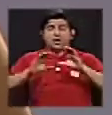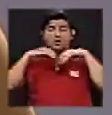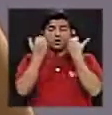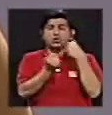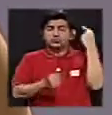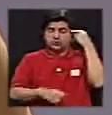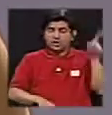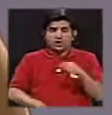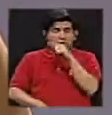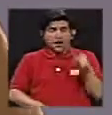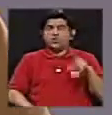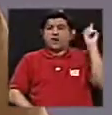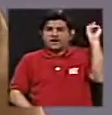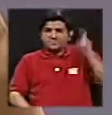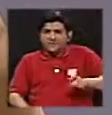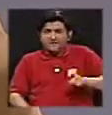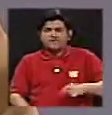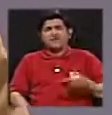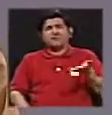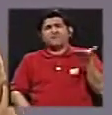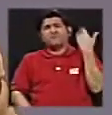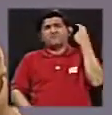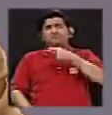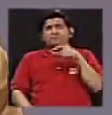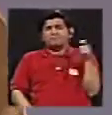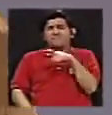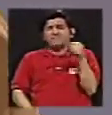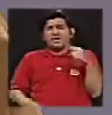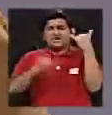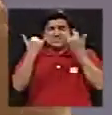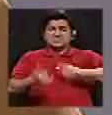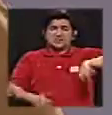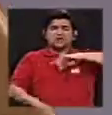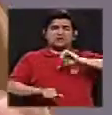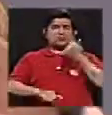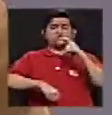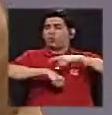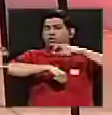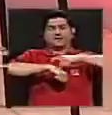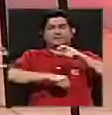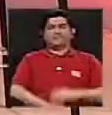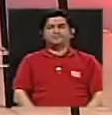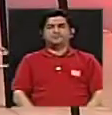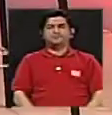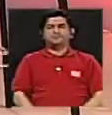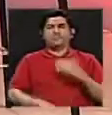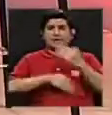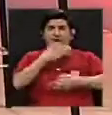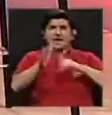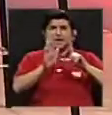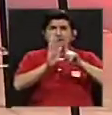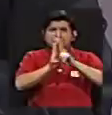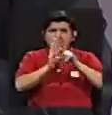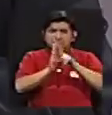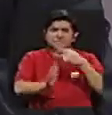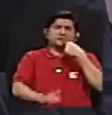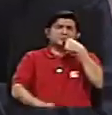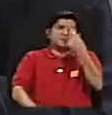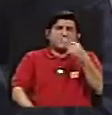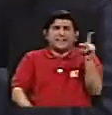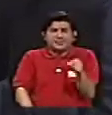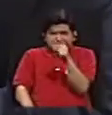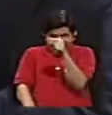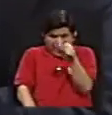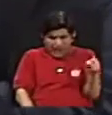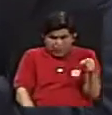debió haber anulado esta contratación desde hace meses, y con eso ya estaríamos en otra etapa. ¿Y el proceso legal para alegar la